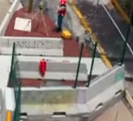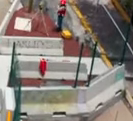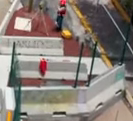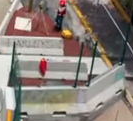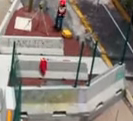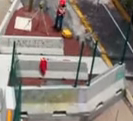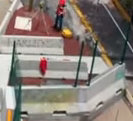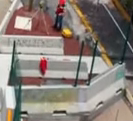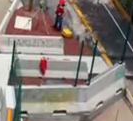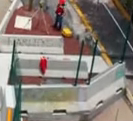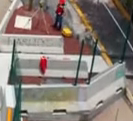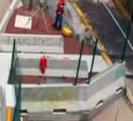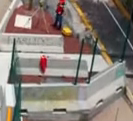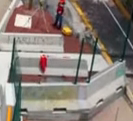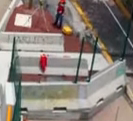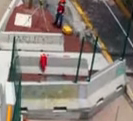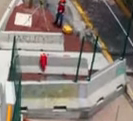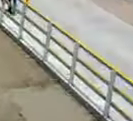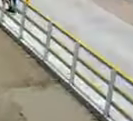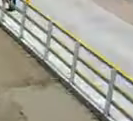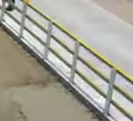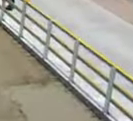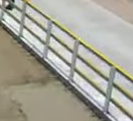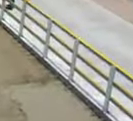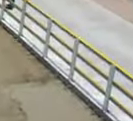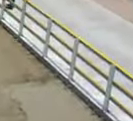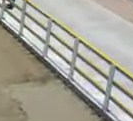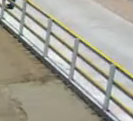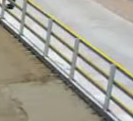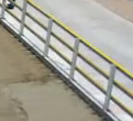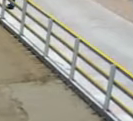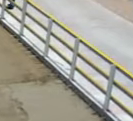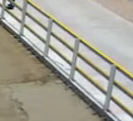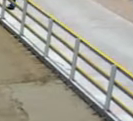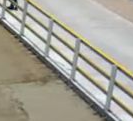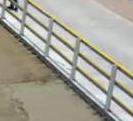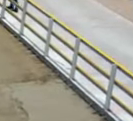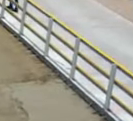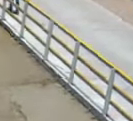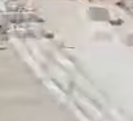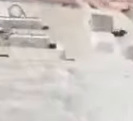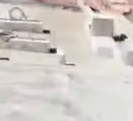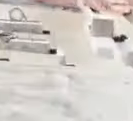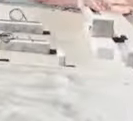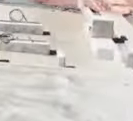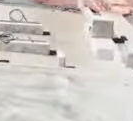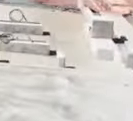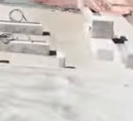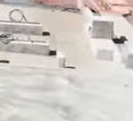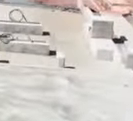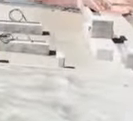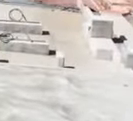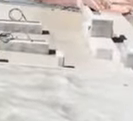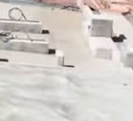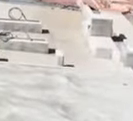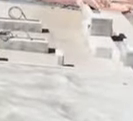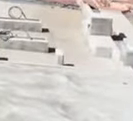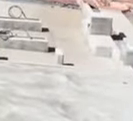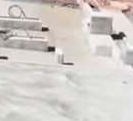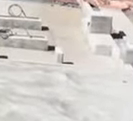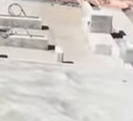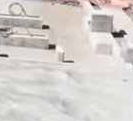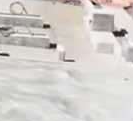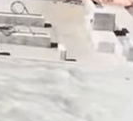al pavimento de concreto en la rampa de acceso al paso a desnivel por el lado de La Venta. Subestación eléctrica de